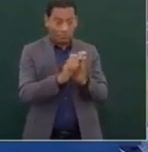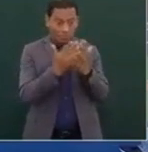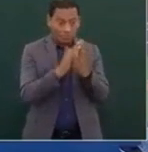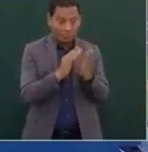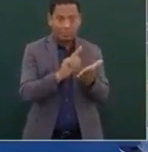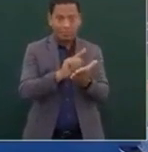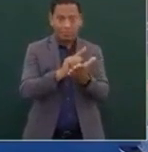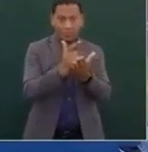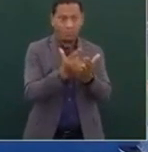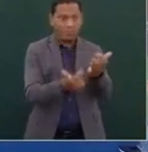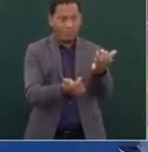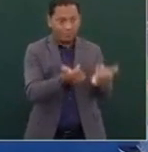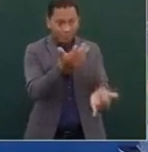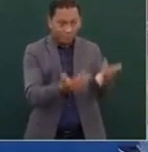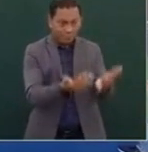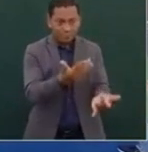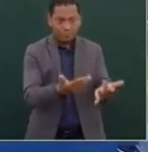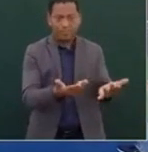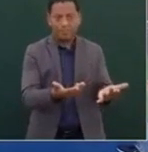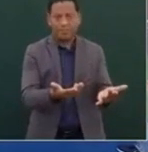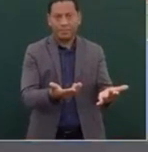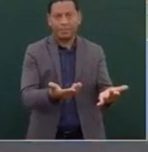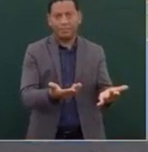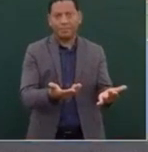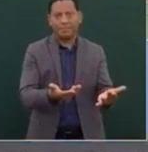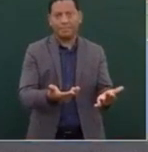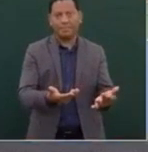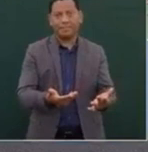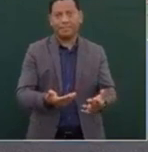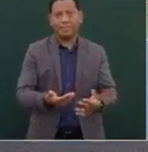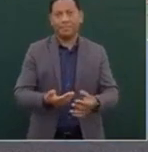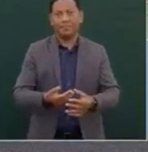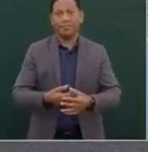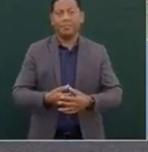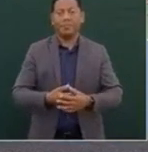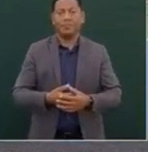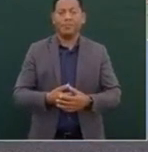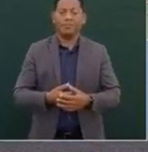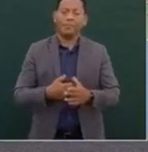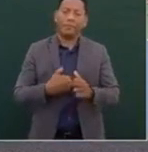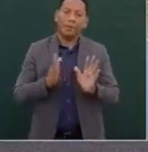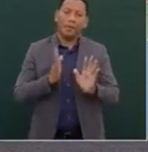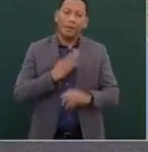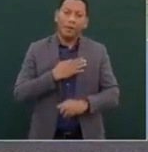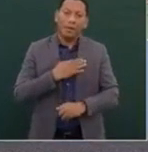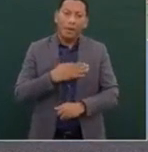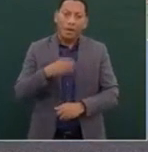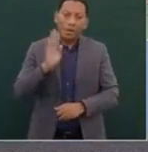bueno,